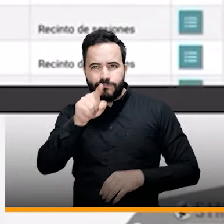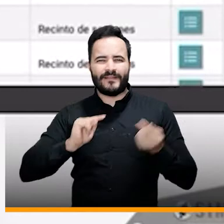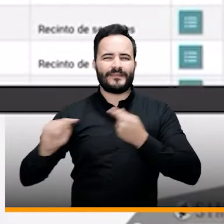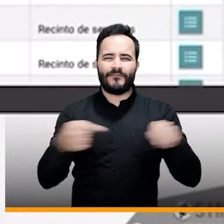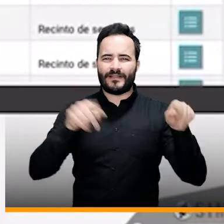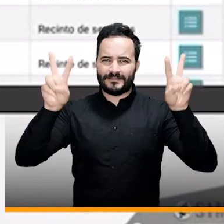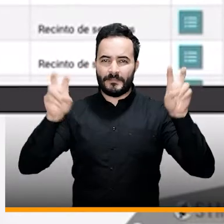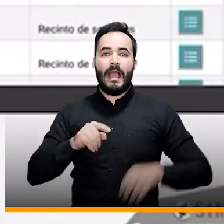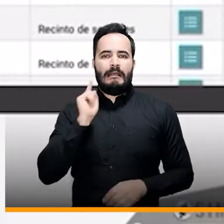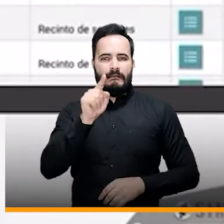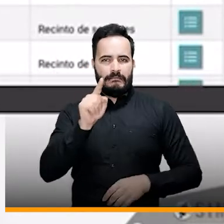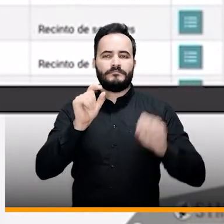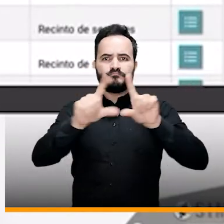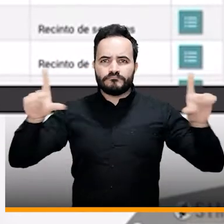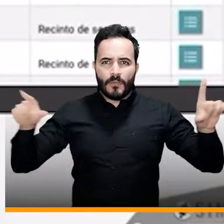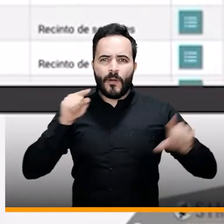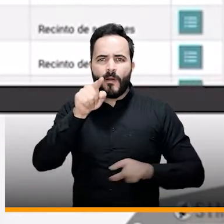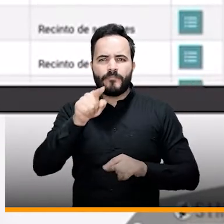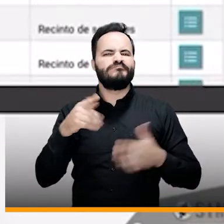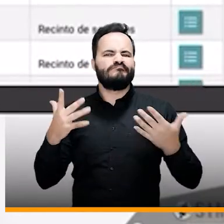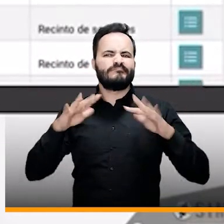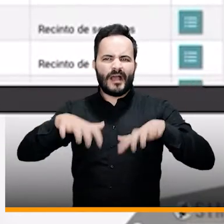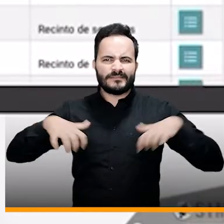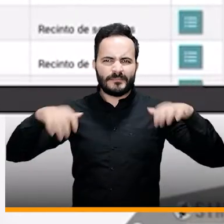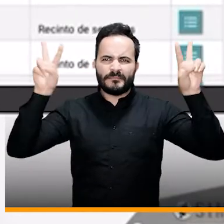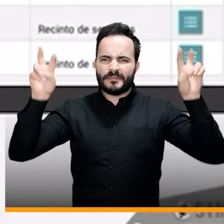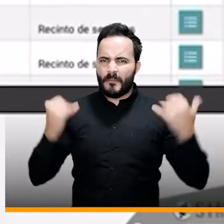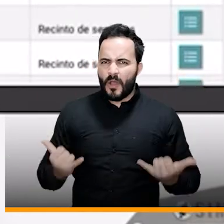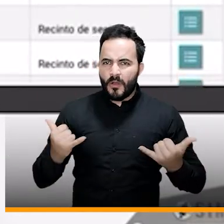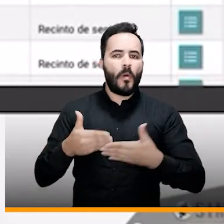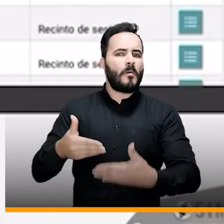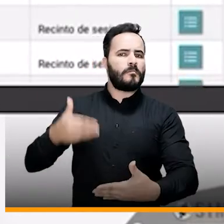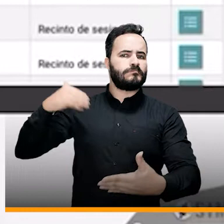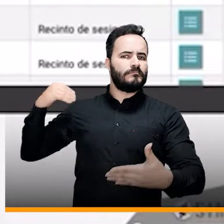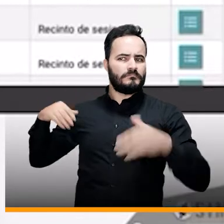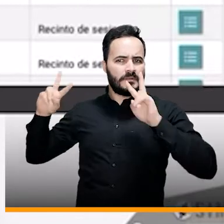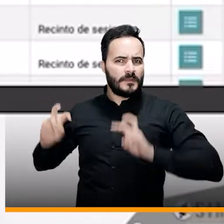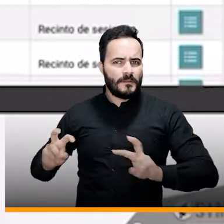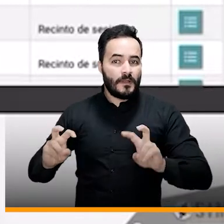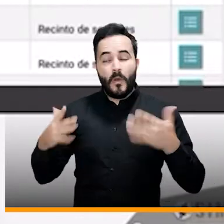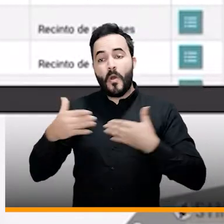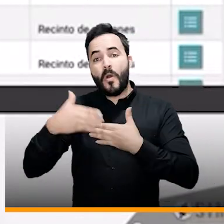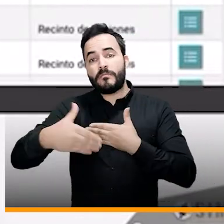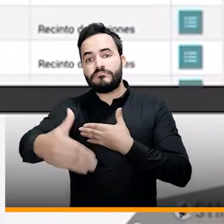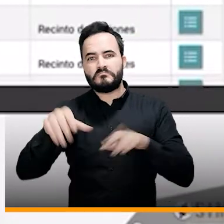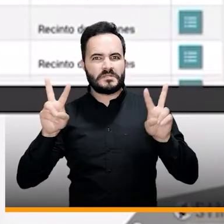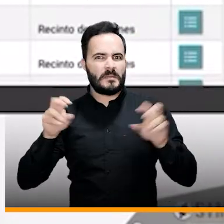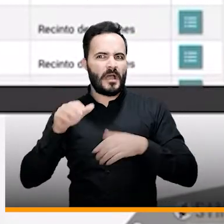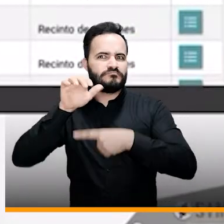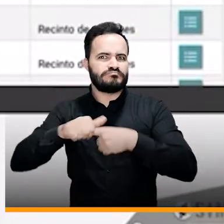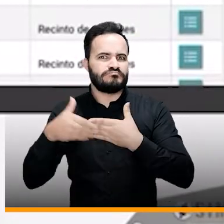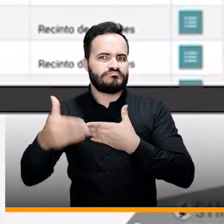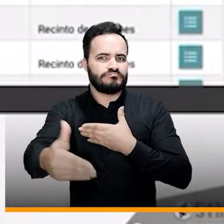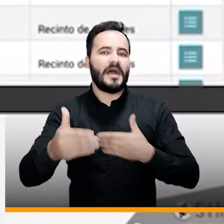la opción Debate temático. En la opción Sesión plenaria podrá consultar de manera detallada las sesiones que se han desarrollado y las que